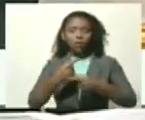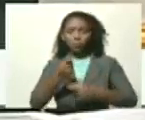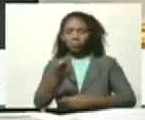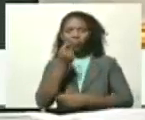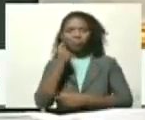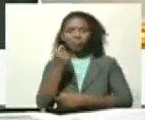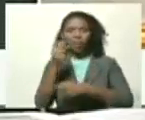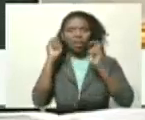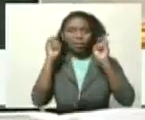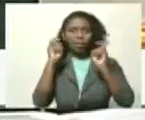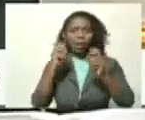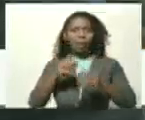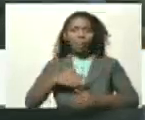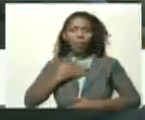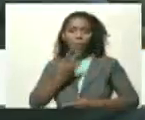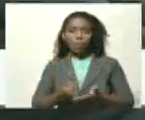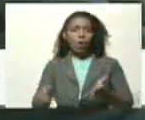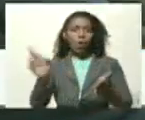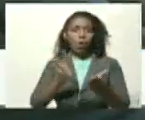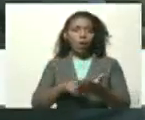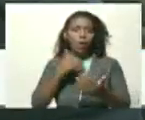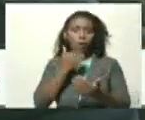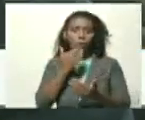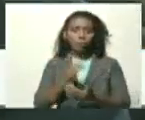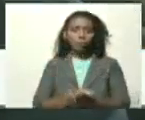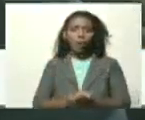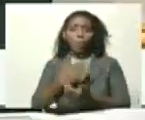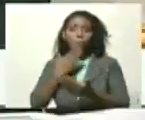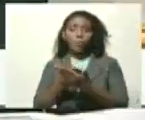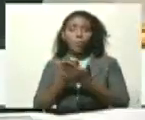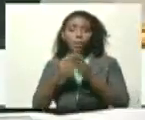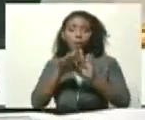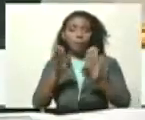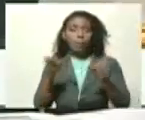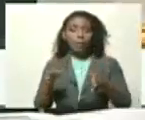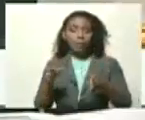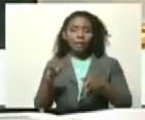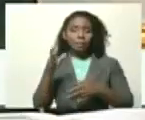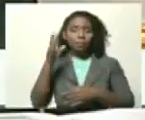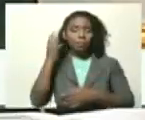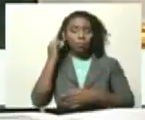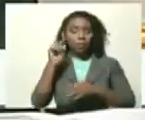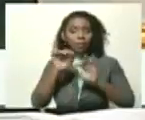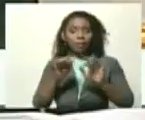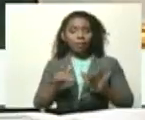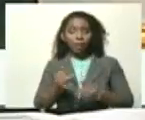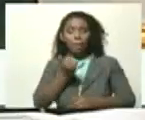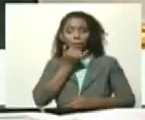establece la posibilidad del derecho a réplica. ¿Propuestas en mesa, ciudadana secretaria accidental?